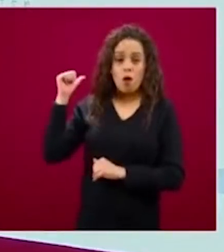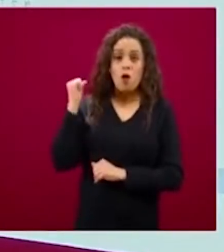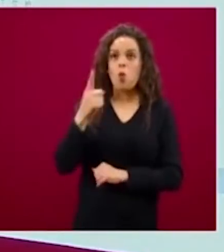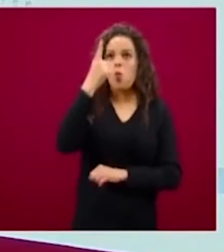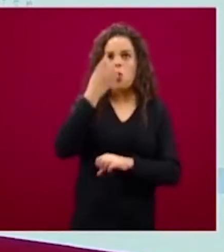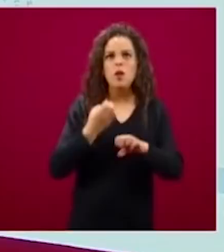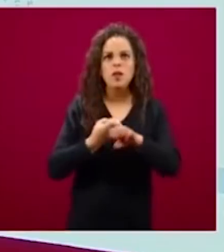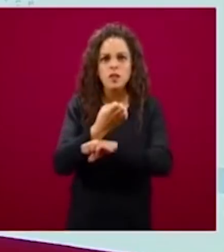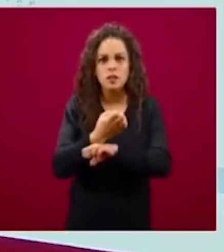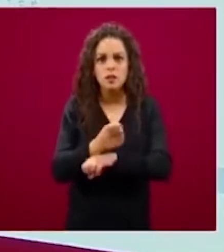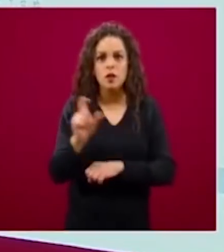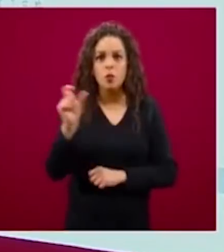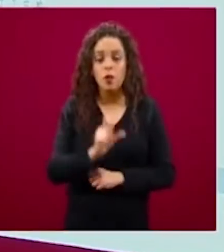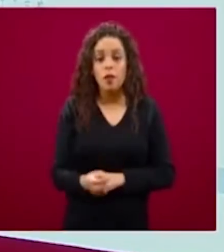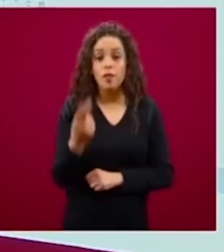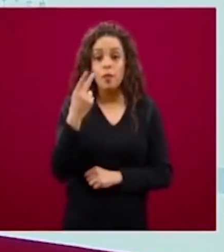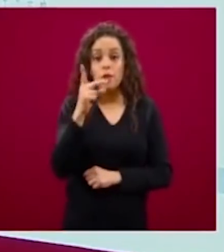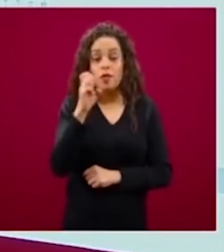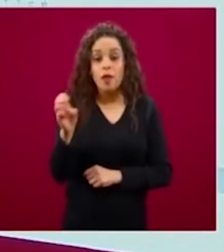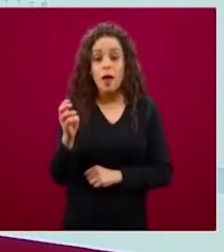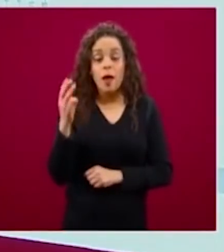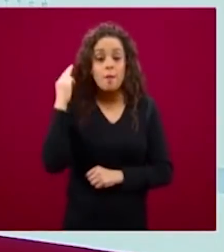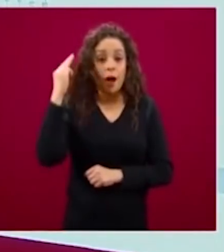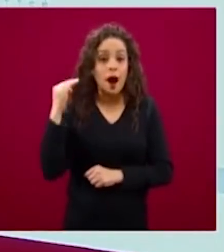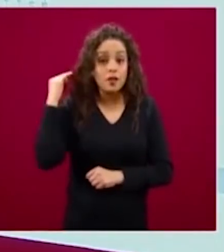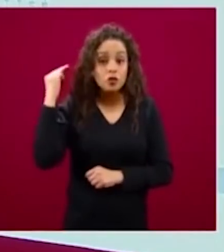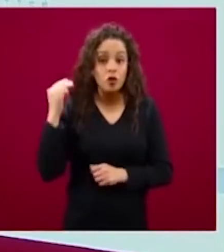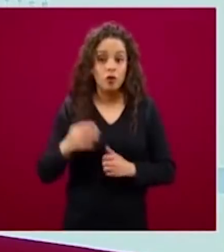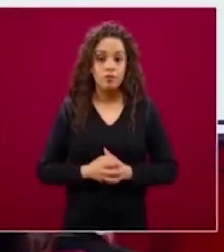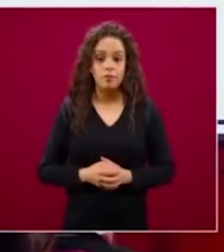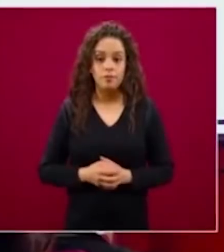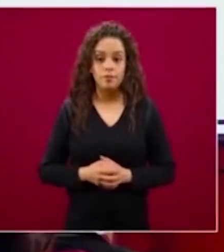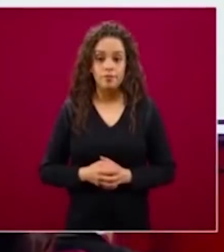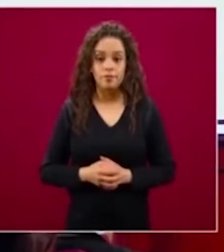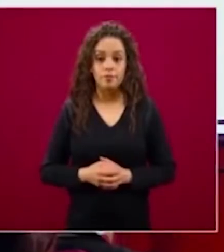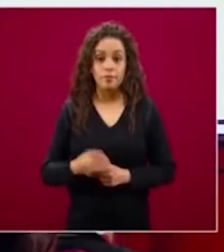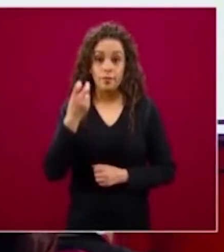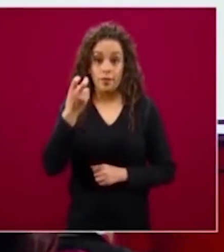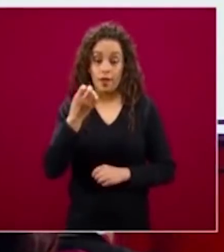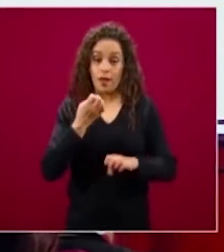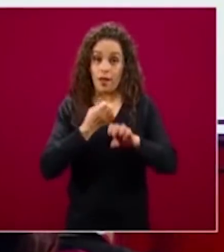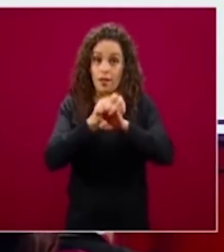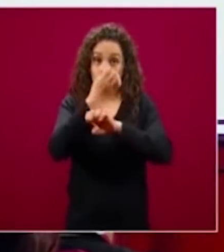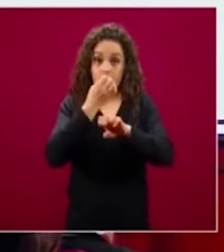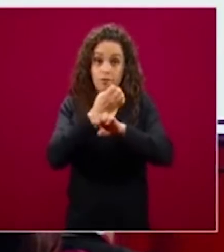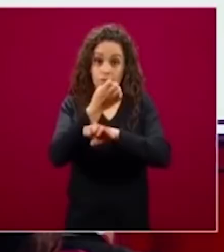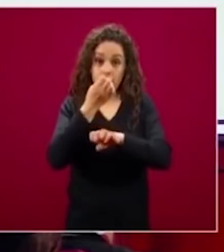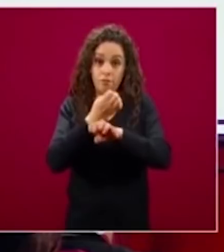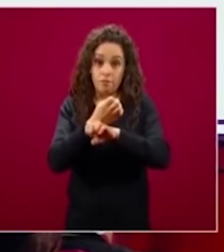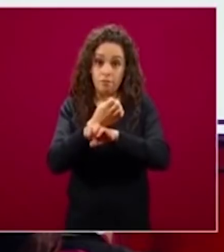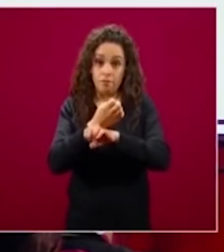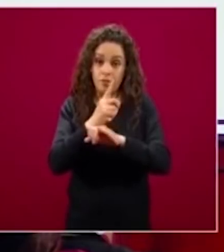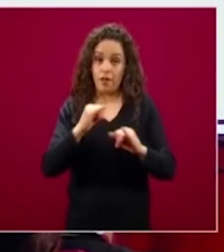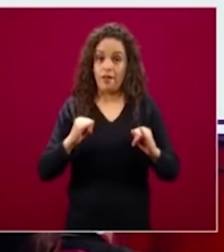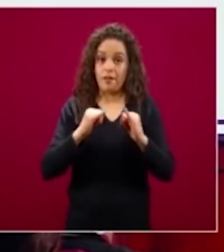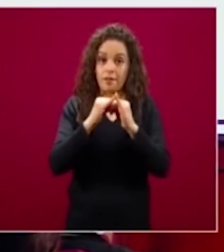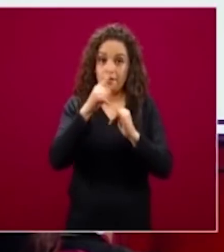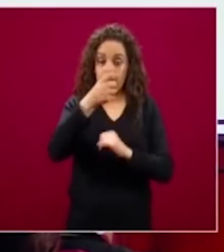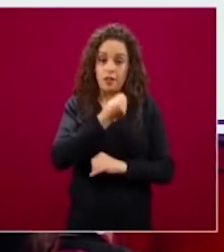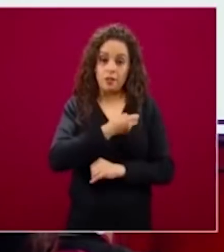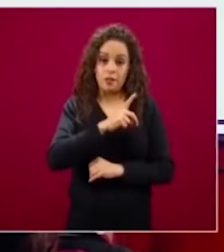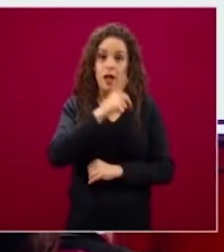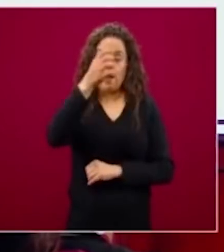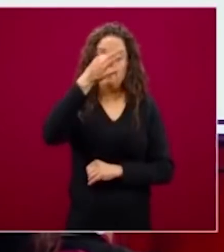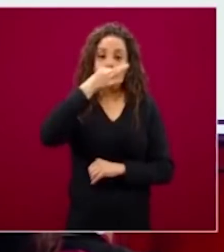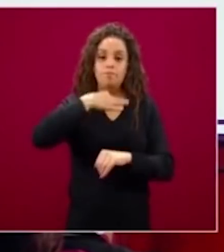el 25 de marzo, es en los servicios estatales de algún estado. Y las tenemos así